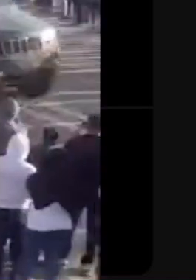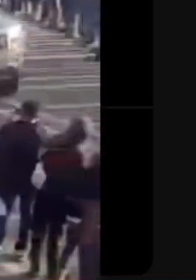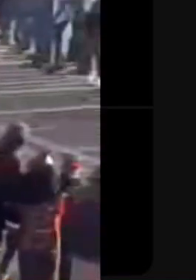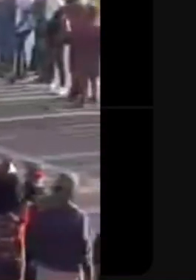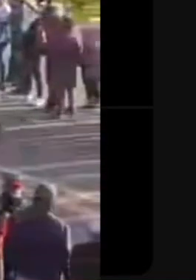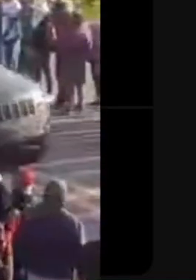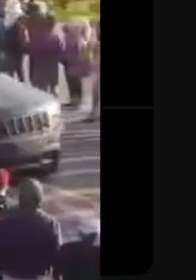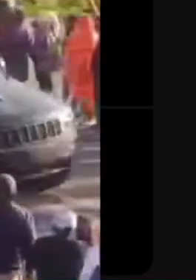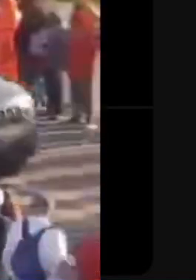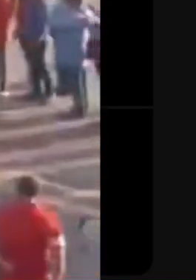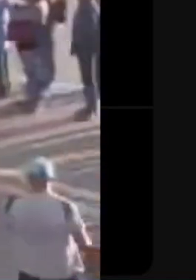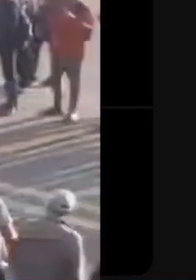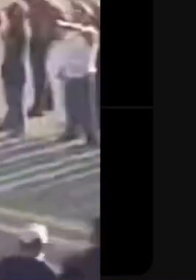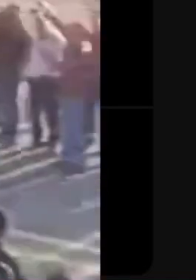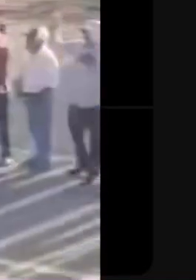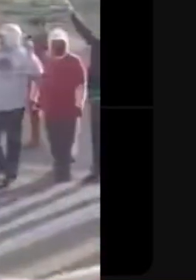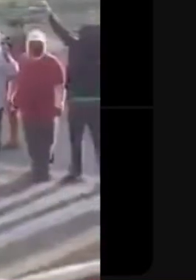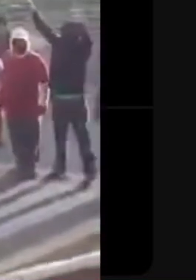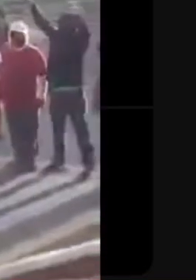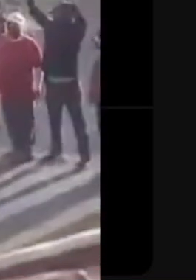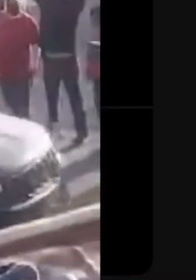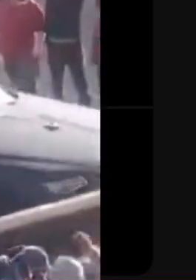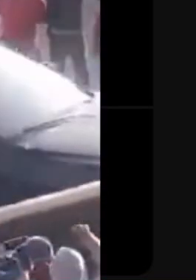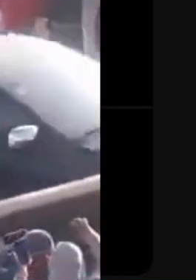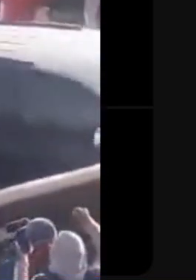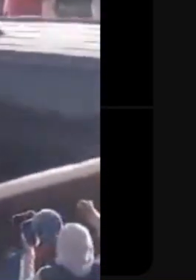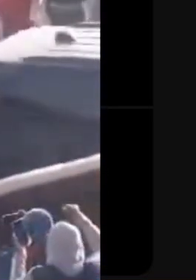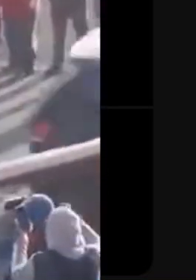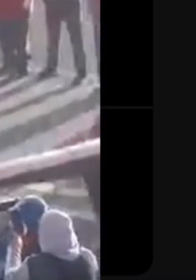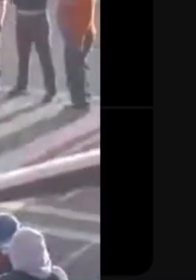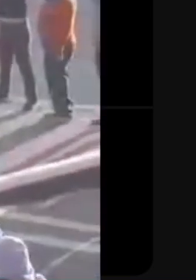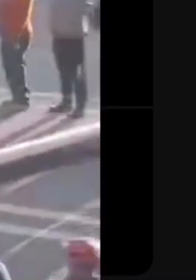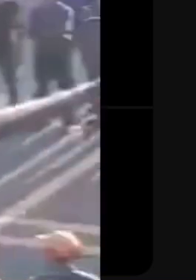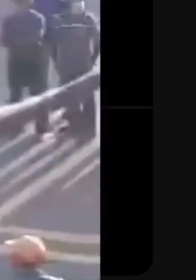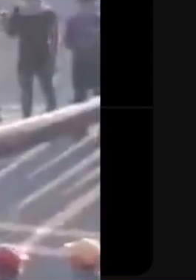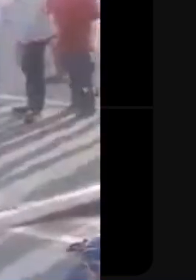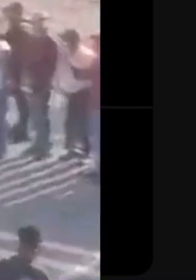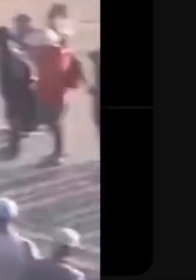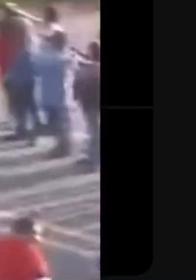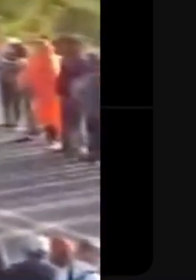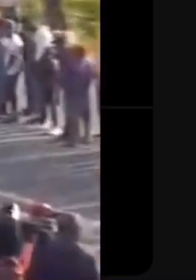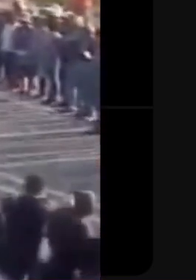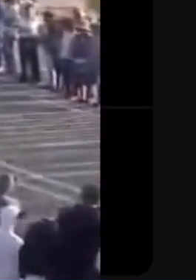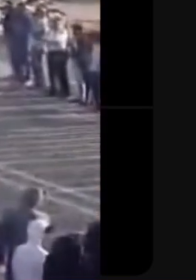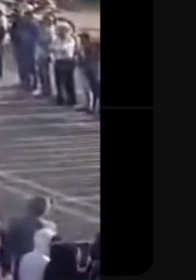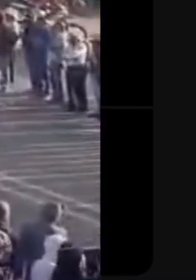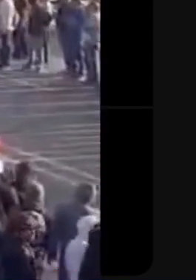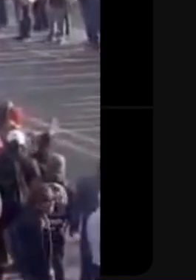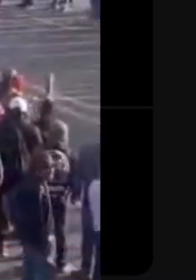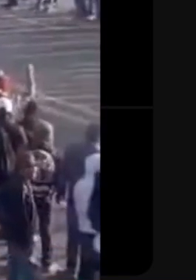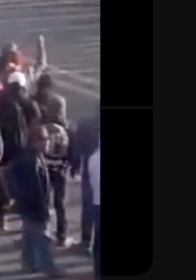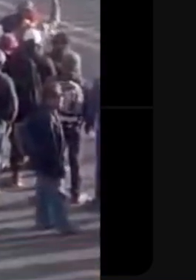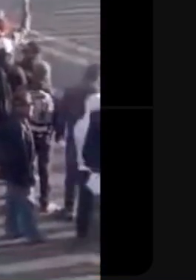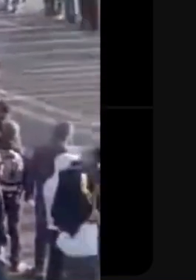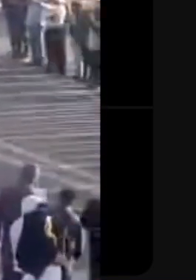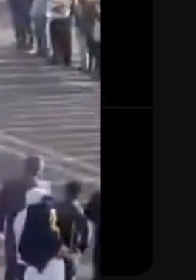Amigos y amigas que tengan excelente día, el presidente López Obrador tuvo que informar esto que está sucediendo en